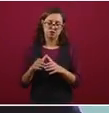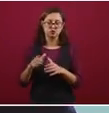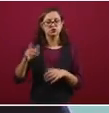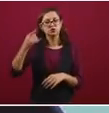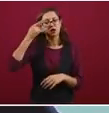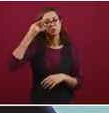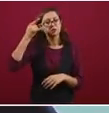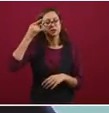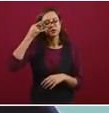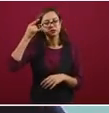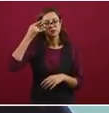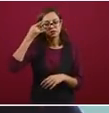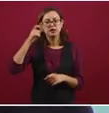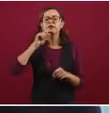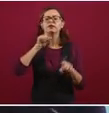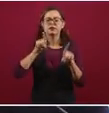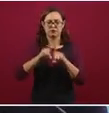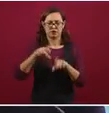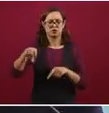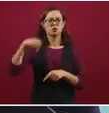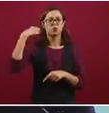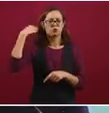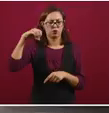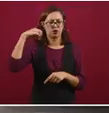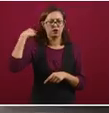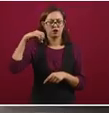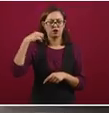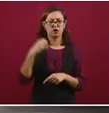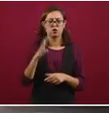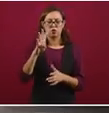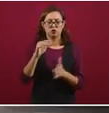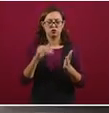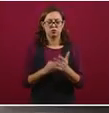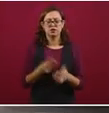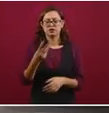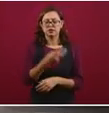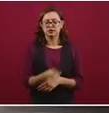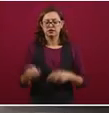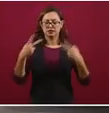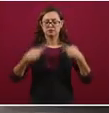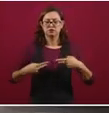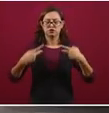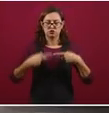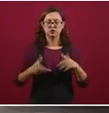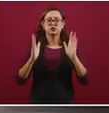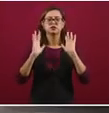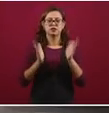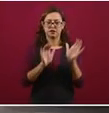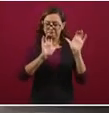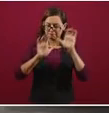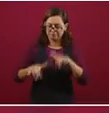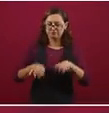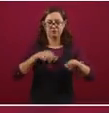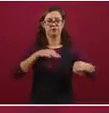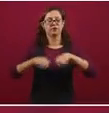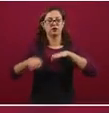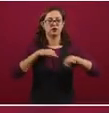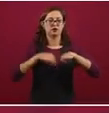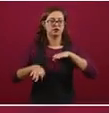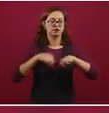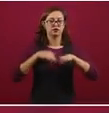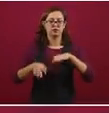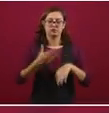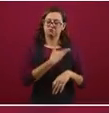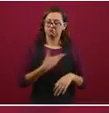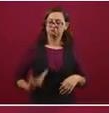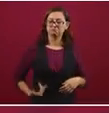Campeche. Oaxaca también está trabajando. 4.300 personas están en este momento ya integradas conforme a las instrucciones que